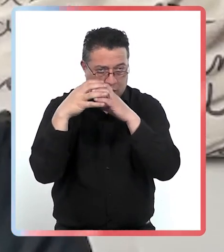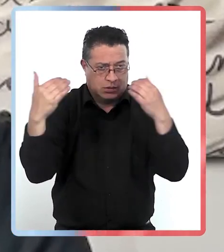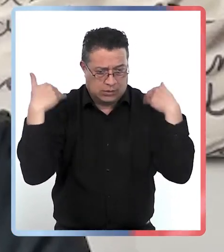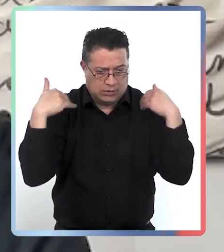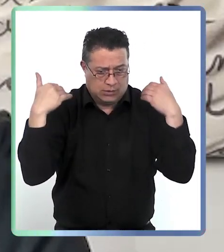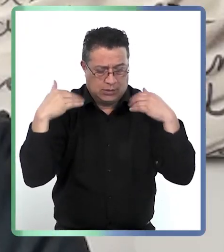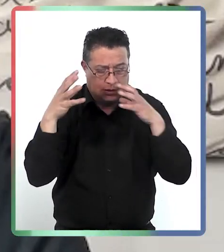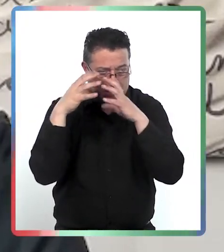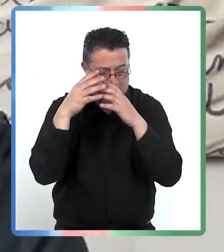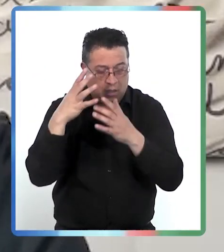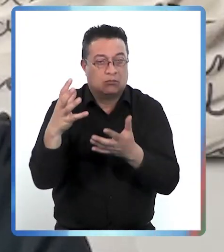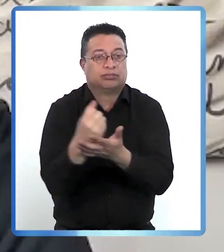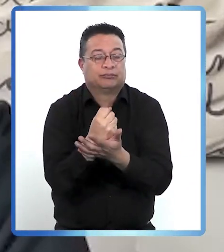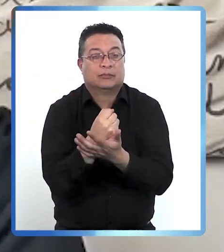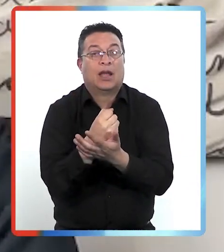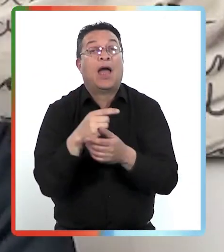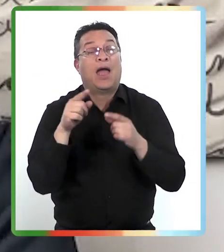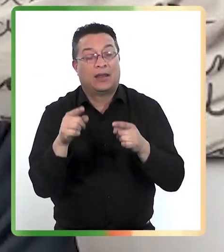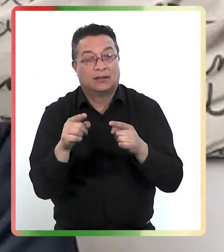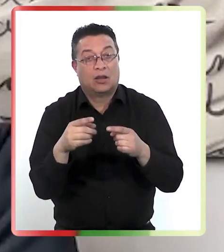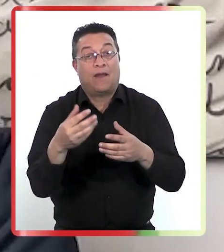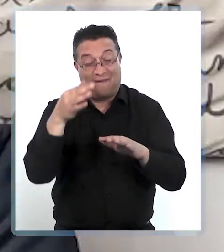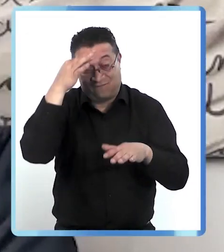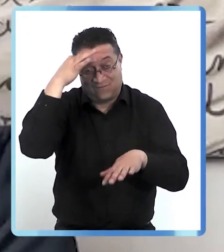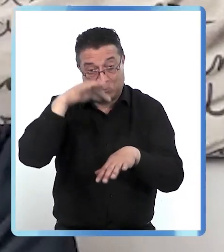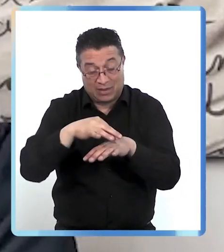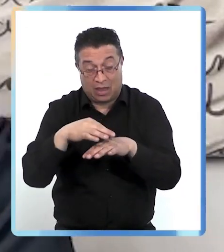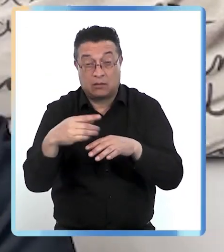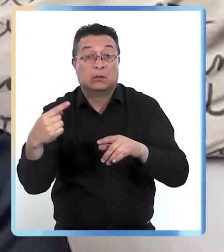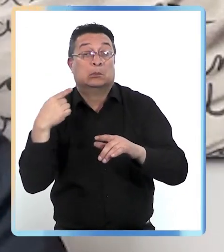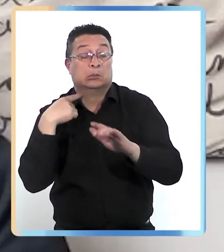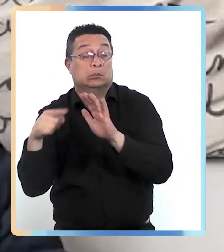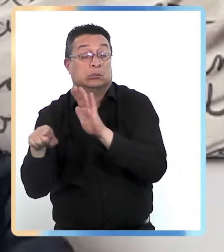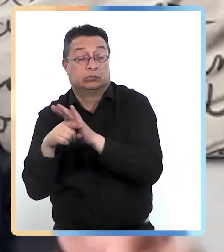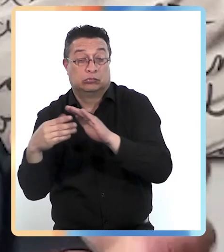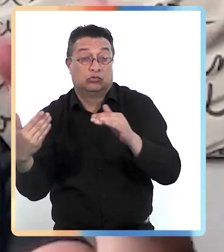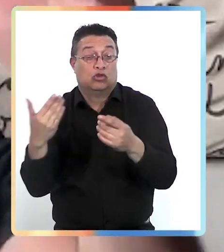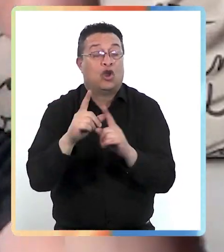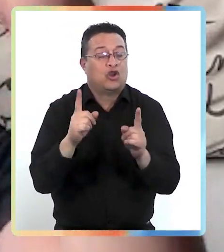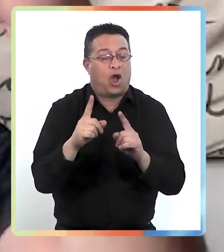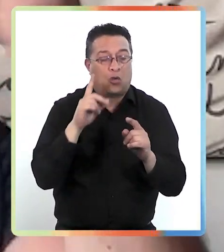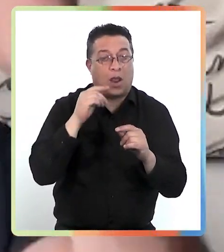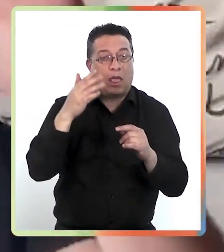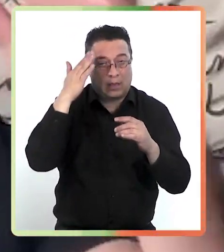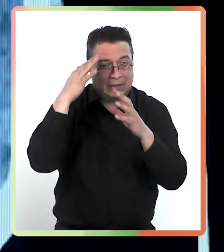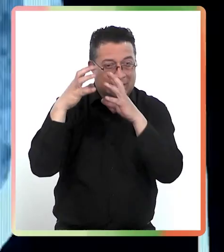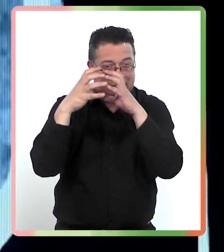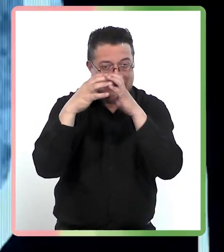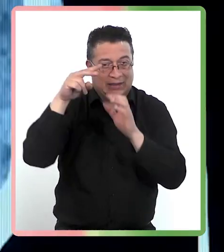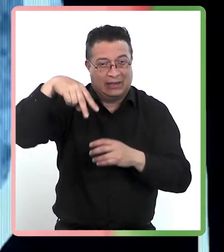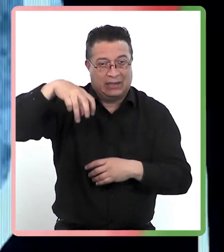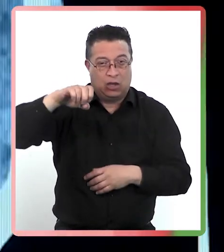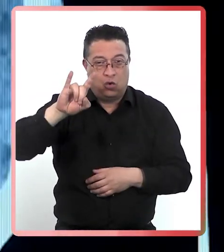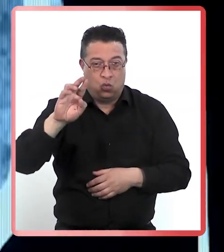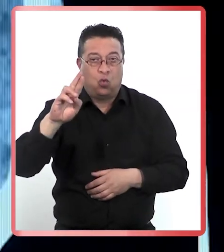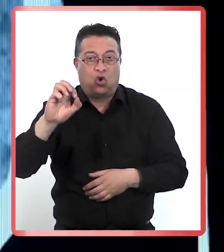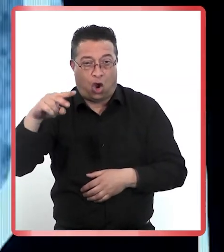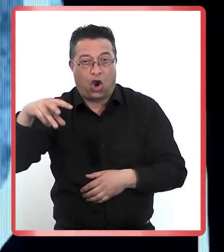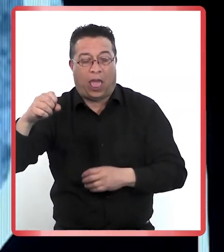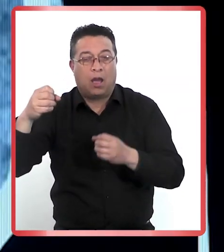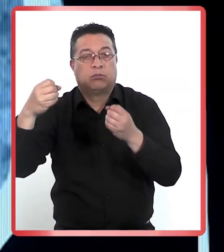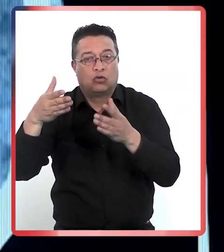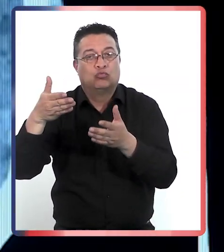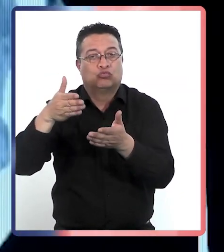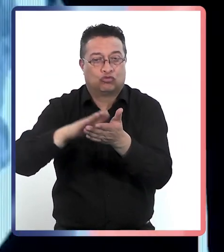neuronas llegaste a la enfermedad. No es que no genere la enfermedad, eso es importante, sino que tú igual vas a ir perdiendo neuronas, o